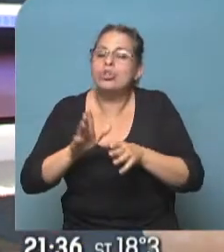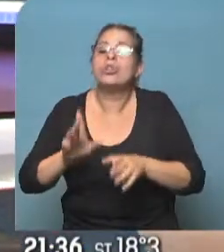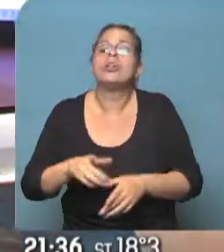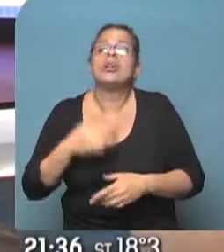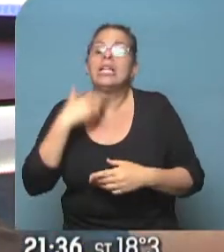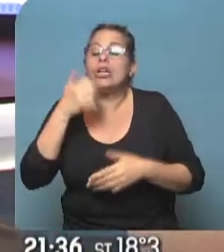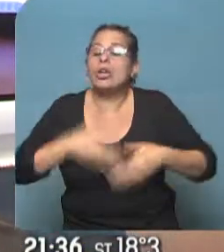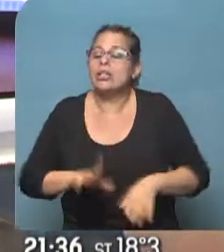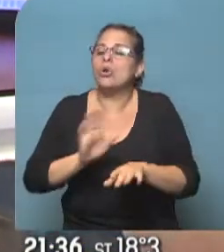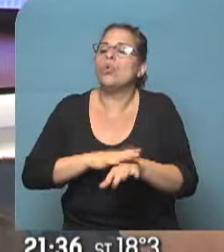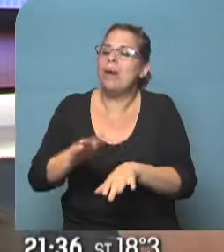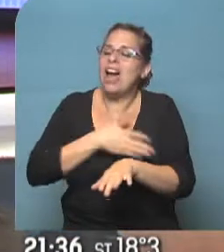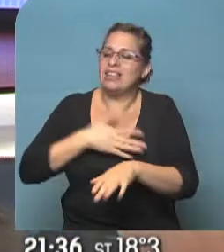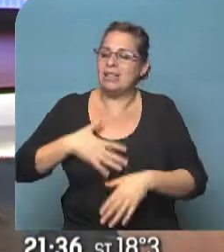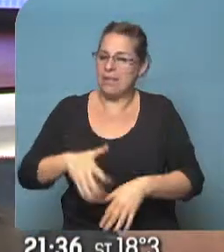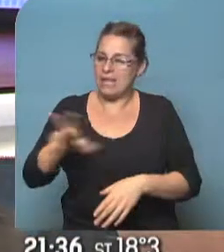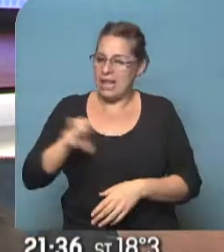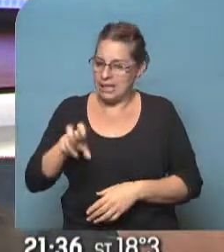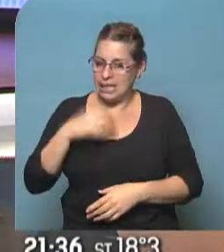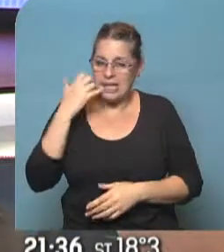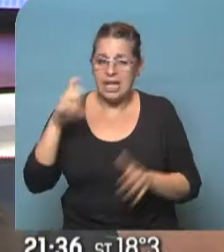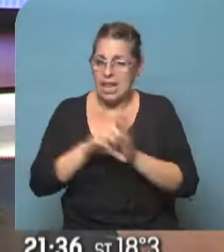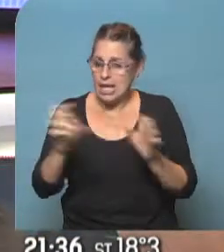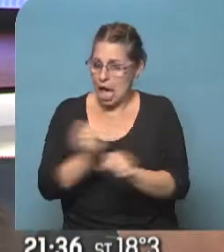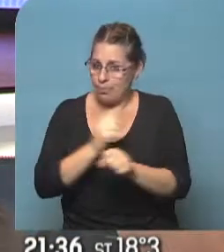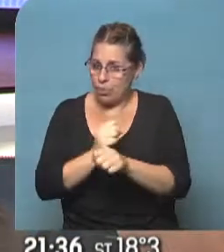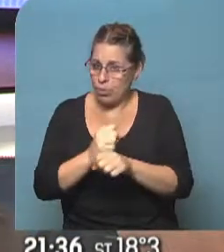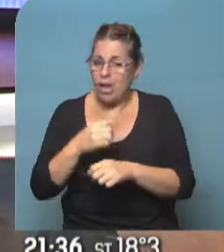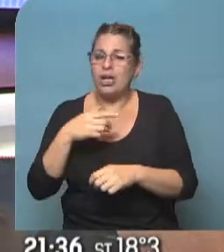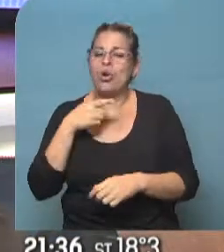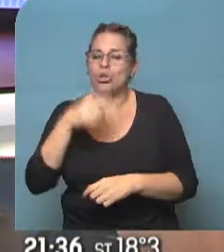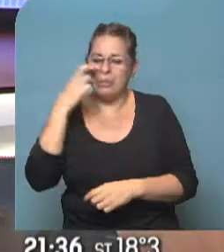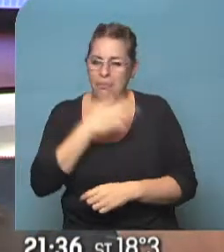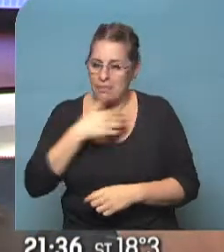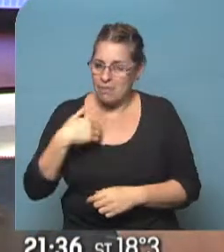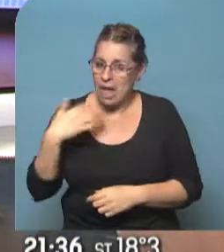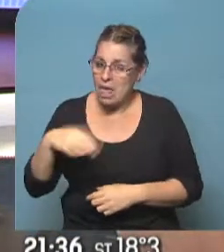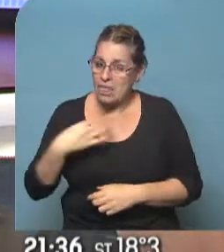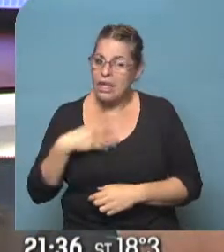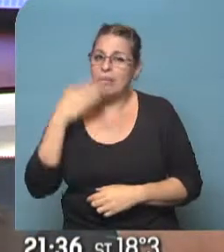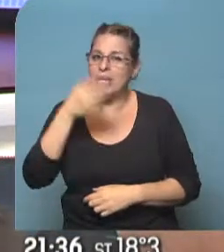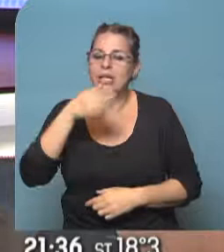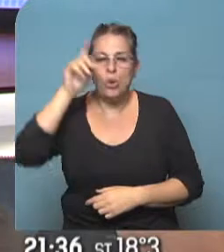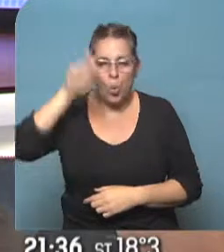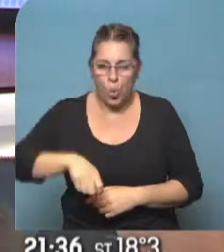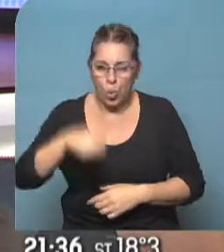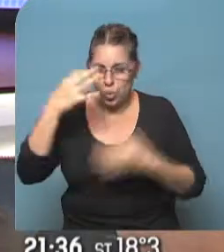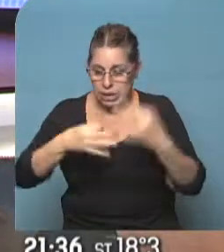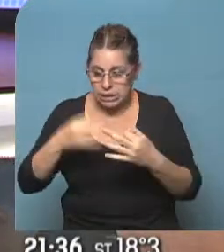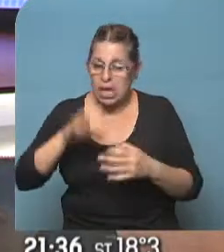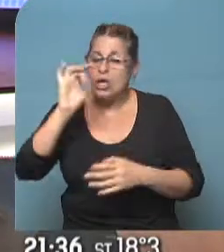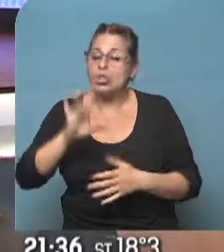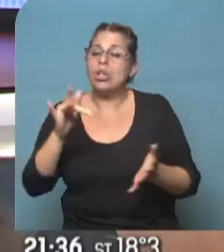vientre y la resolución ya está vigente y evita que los padres tengan que ir a la justicia se va a aplicar